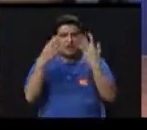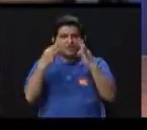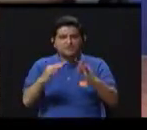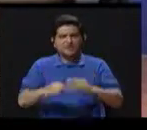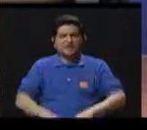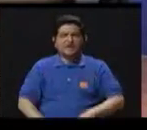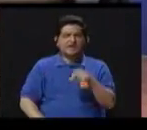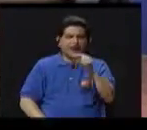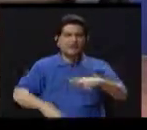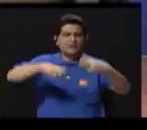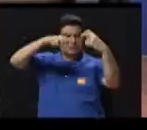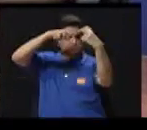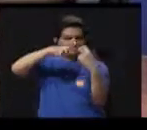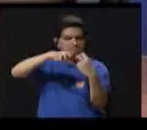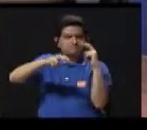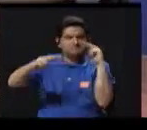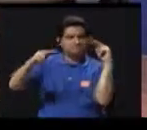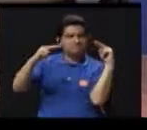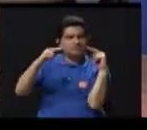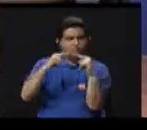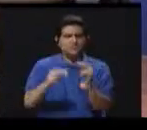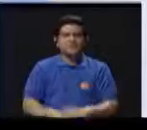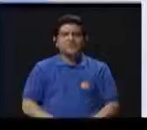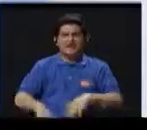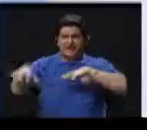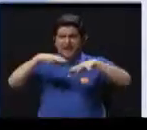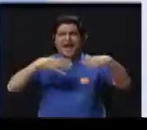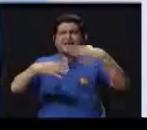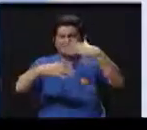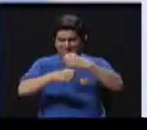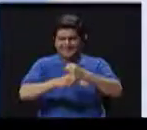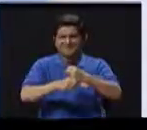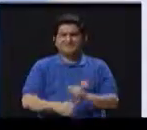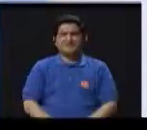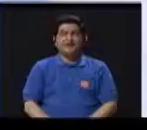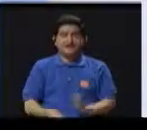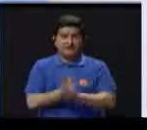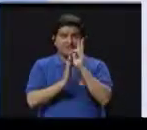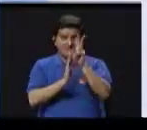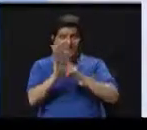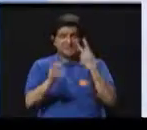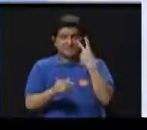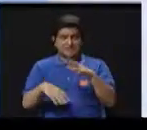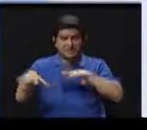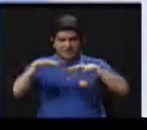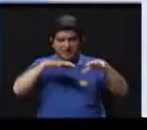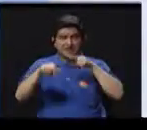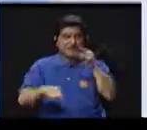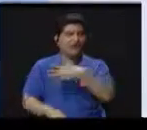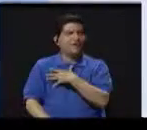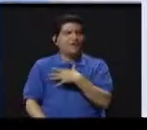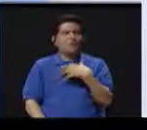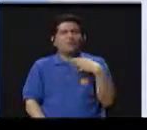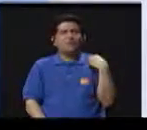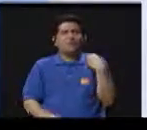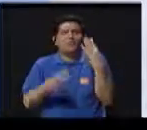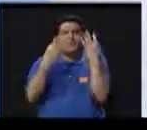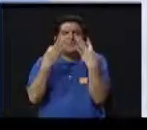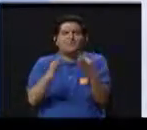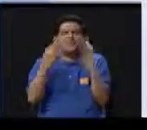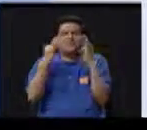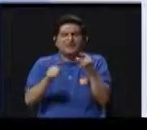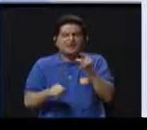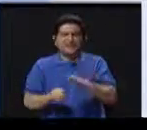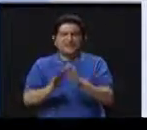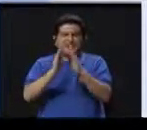de sentarnos y conocerlos a ellos primero, de hacer actividades, de hecho dentro del documental se ve haciendo como actividades que a ellos les gustaran como para